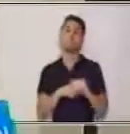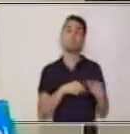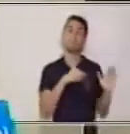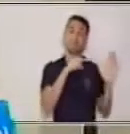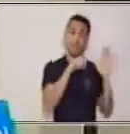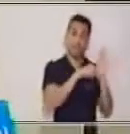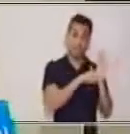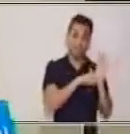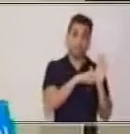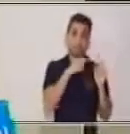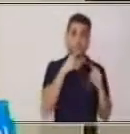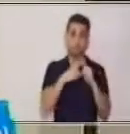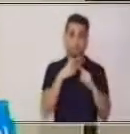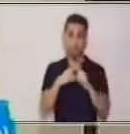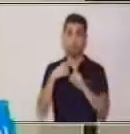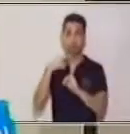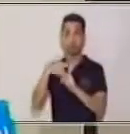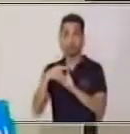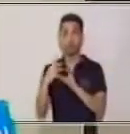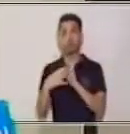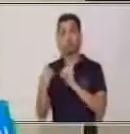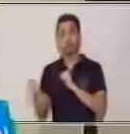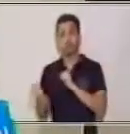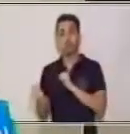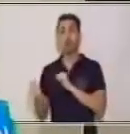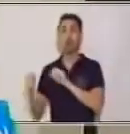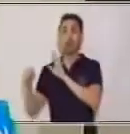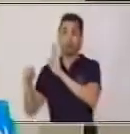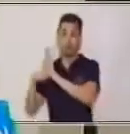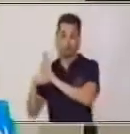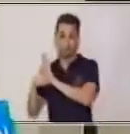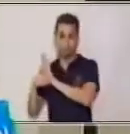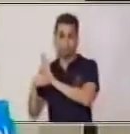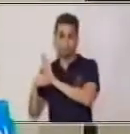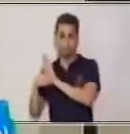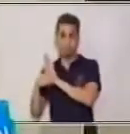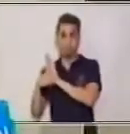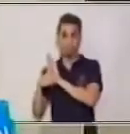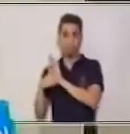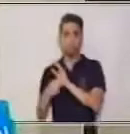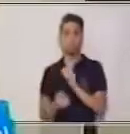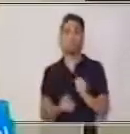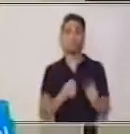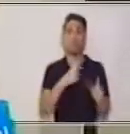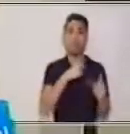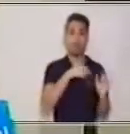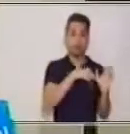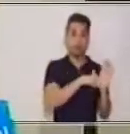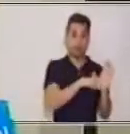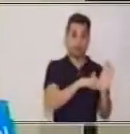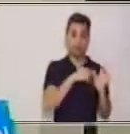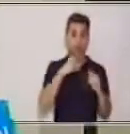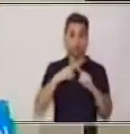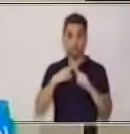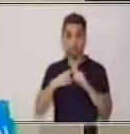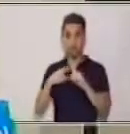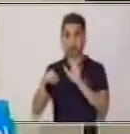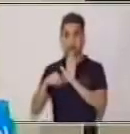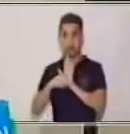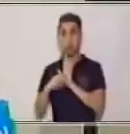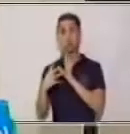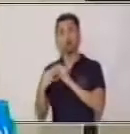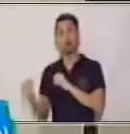Negativo por positivo va a ser igual a negativo. Y negativo por negativo va a ser igual a